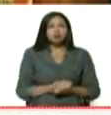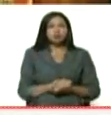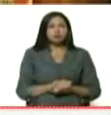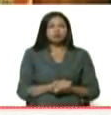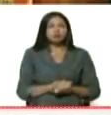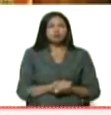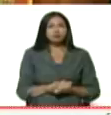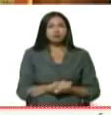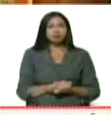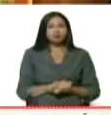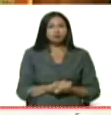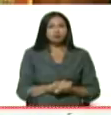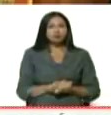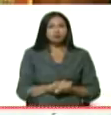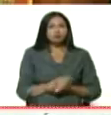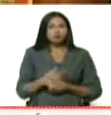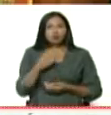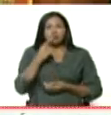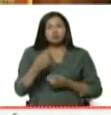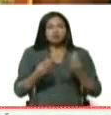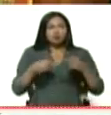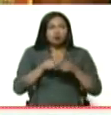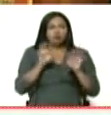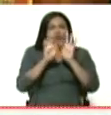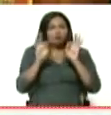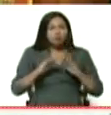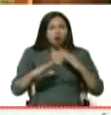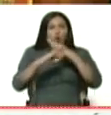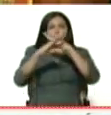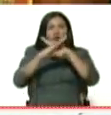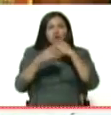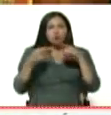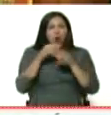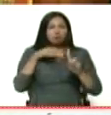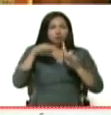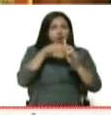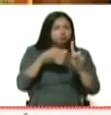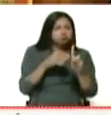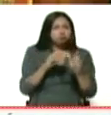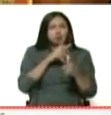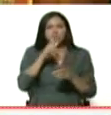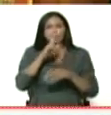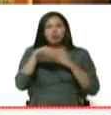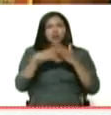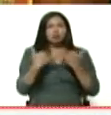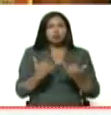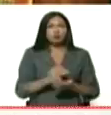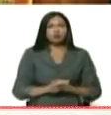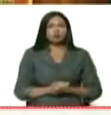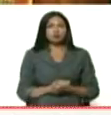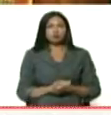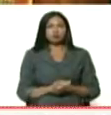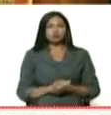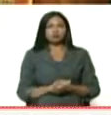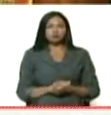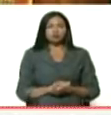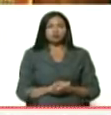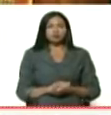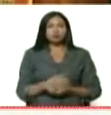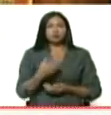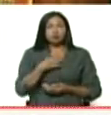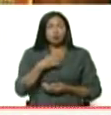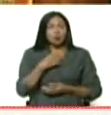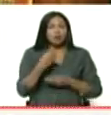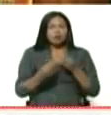Y lo he dicho, con bloqueo, sin bloqueo, con persecución criminal, no podrán con los